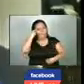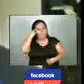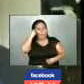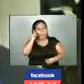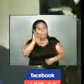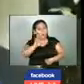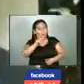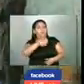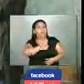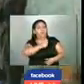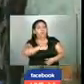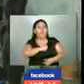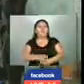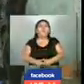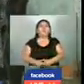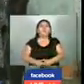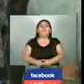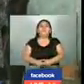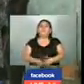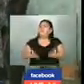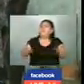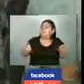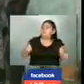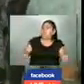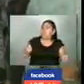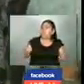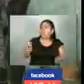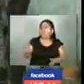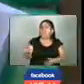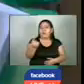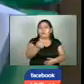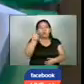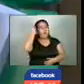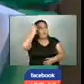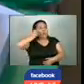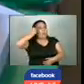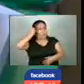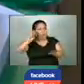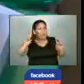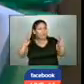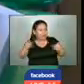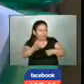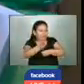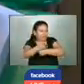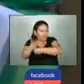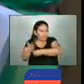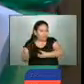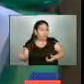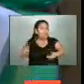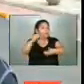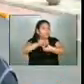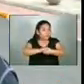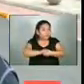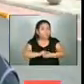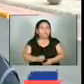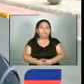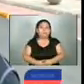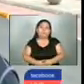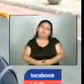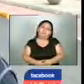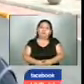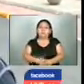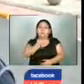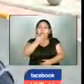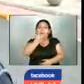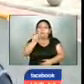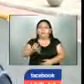que tiene dentro de la sociedad. Pero, ¿qué piensa la ciudadanía sobre las coaliciones entre partidos políticos? Pues la verdad